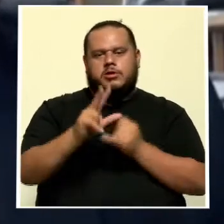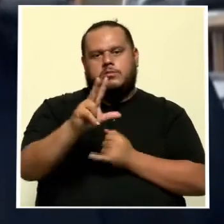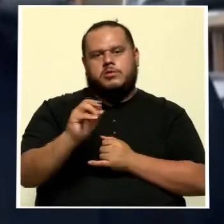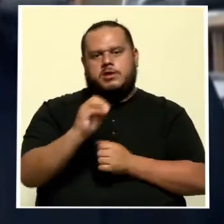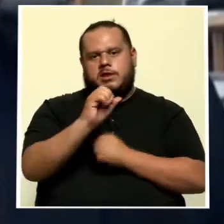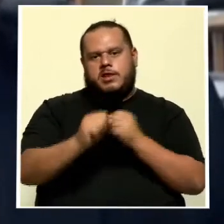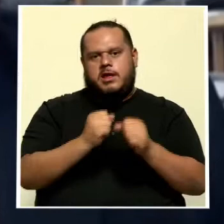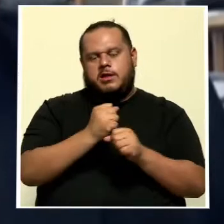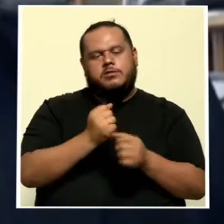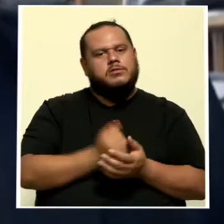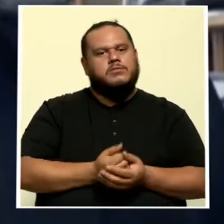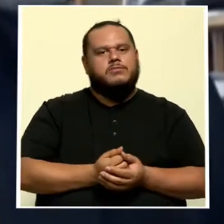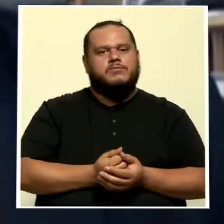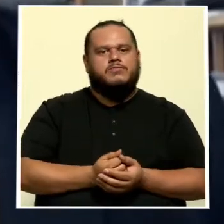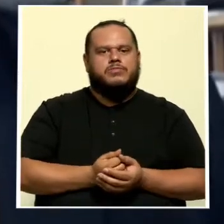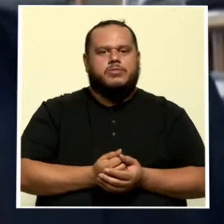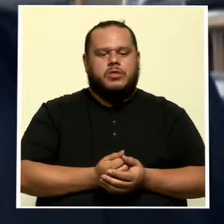años.